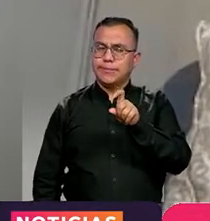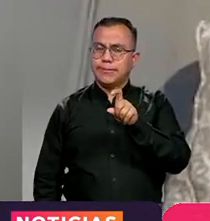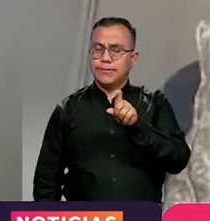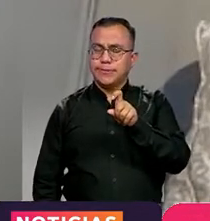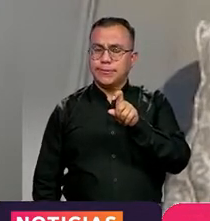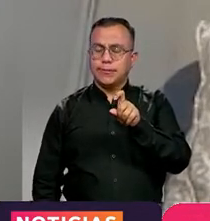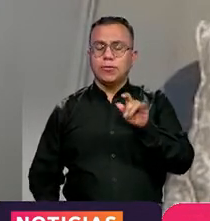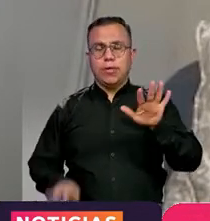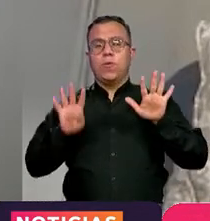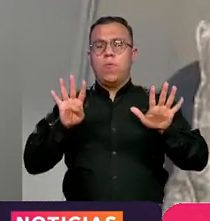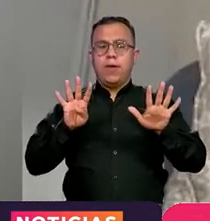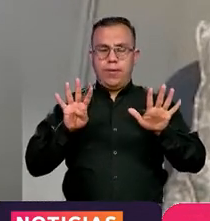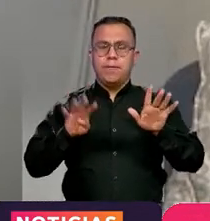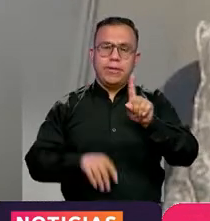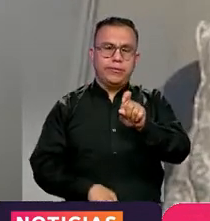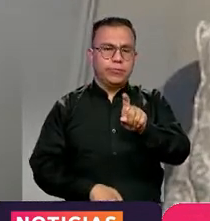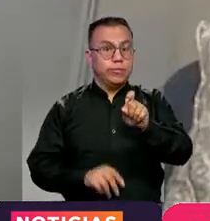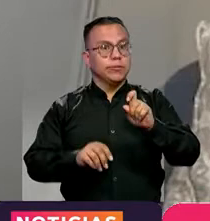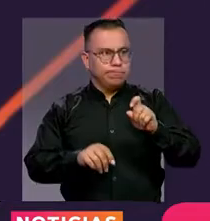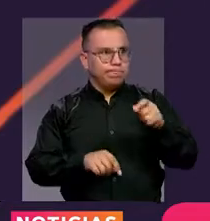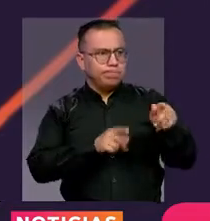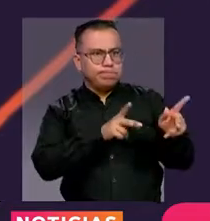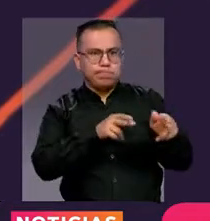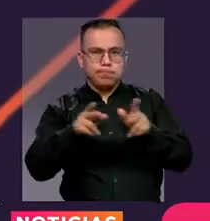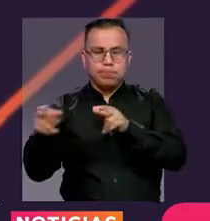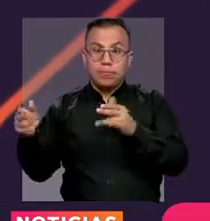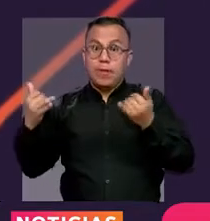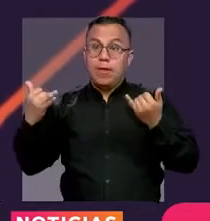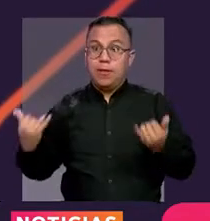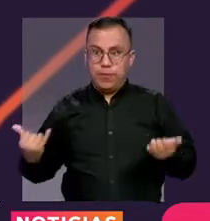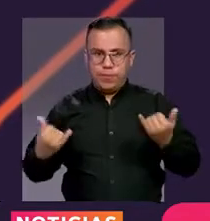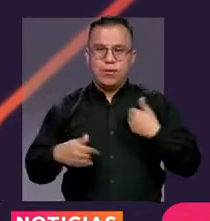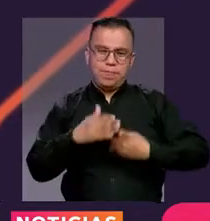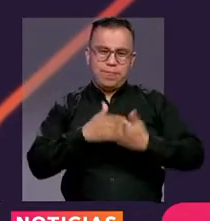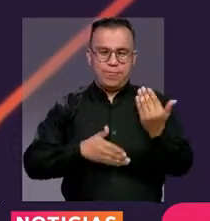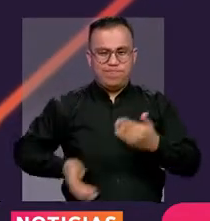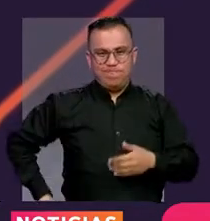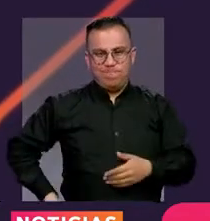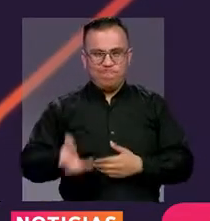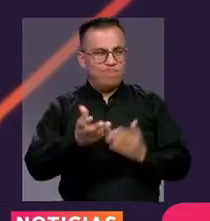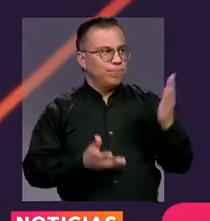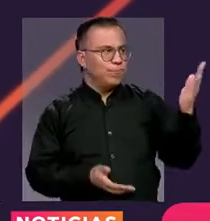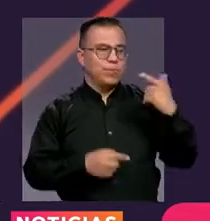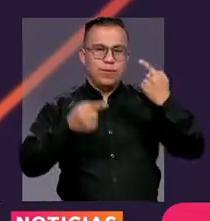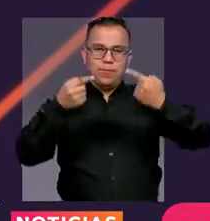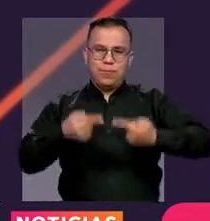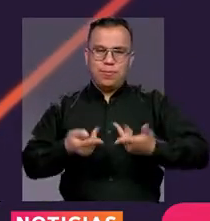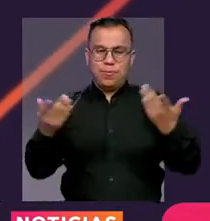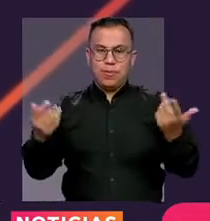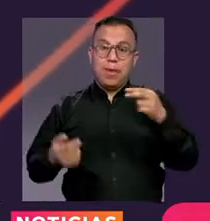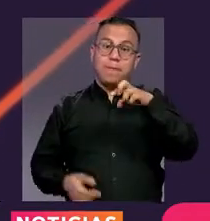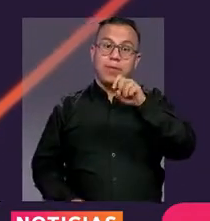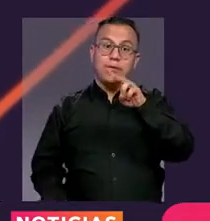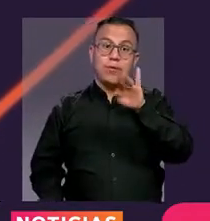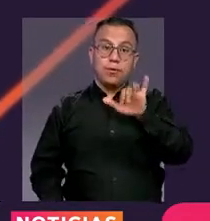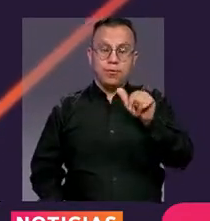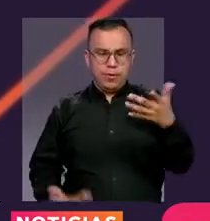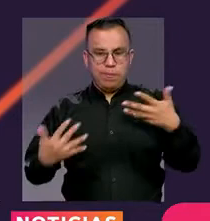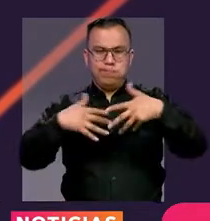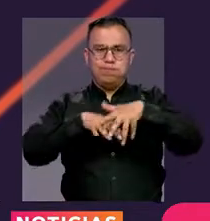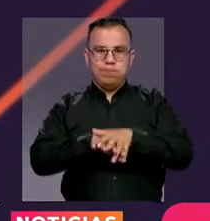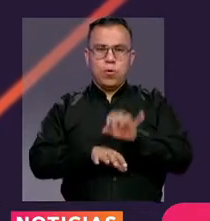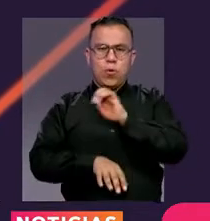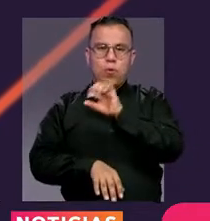6 de 9 eventos en los que he competido, he hecho todos los cortes. El próximo reto para la bolichelista capitalina será el torneo de la PWA mixto,